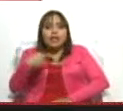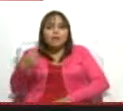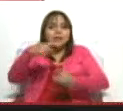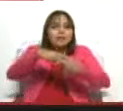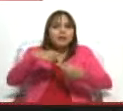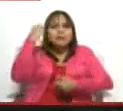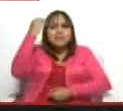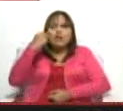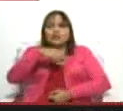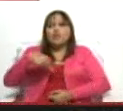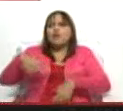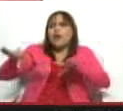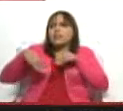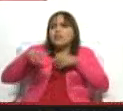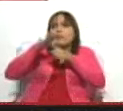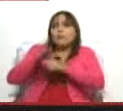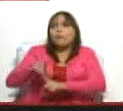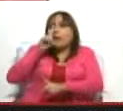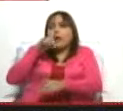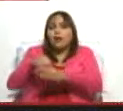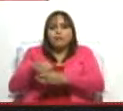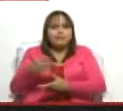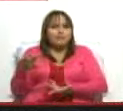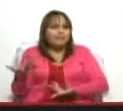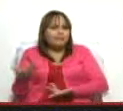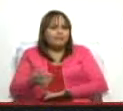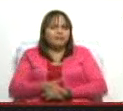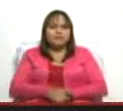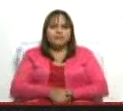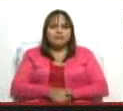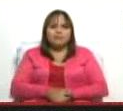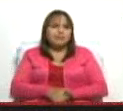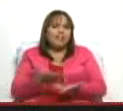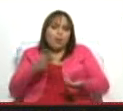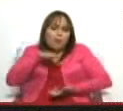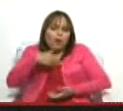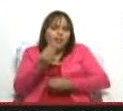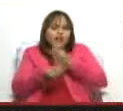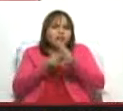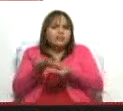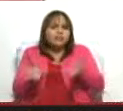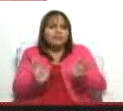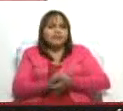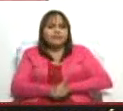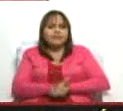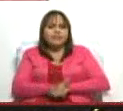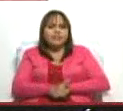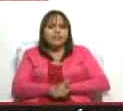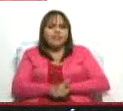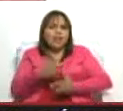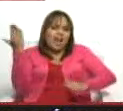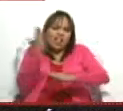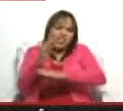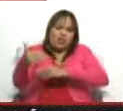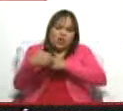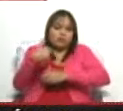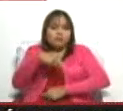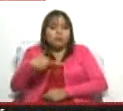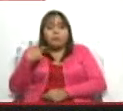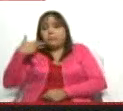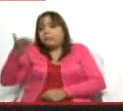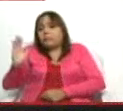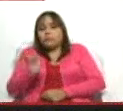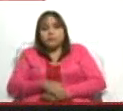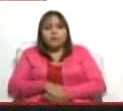éramos colonia. No me imagino, no sé qué represalia pueden tomar contra un país que